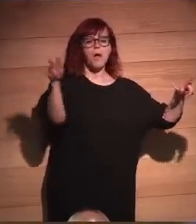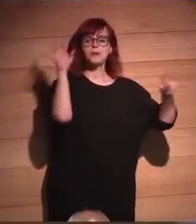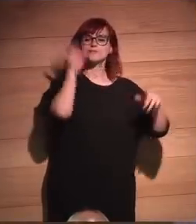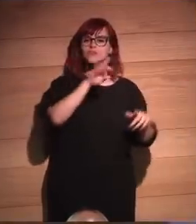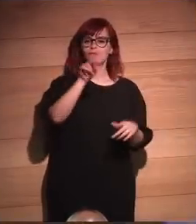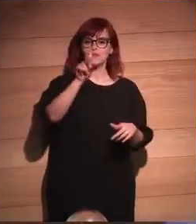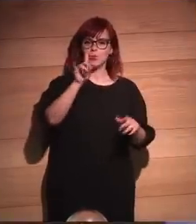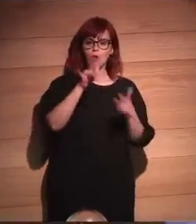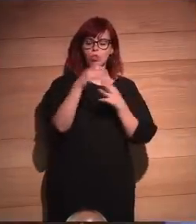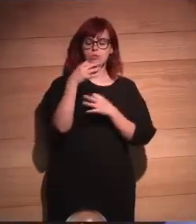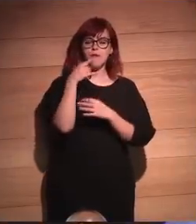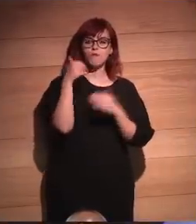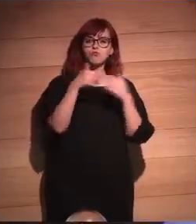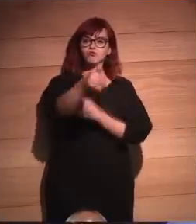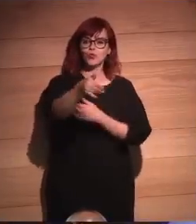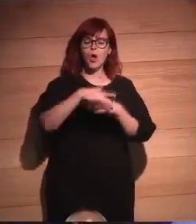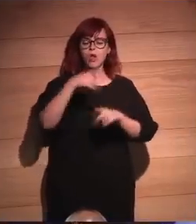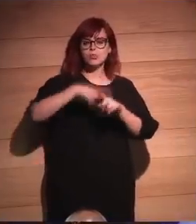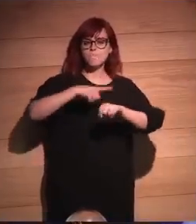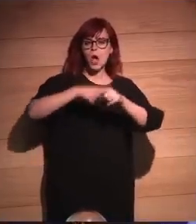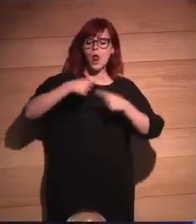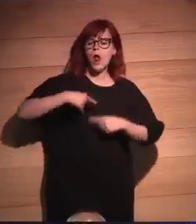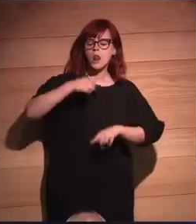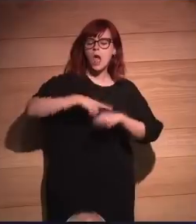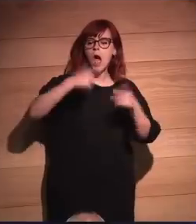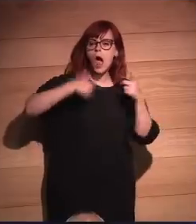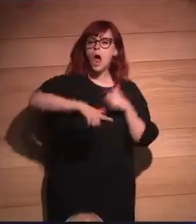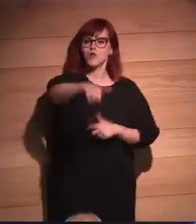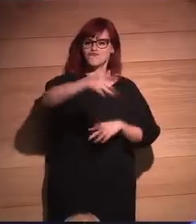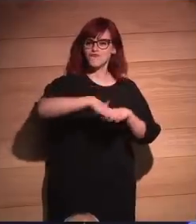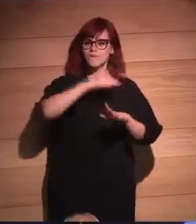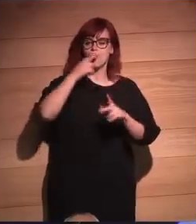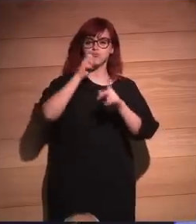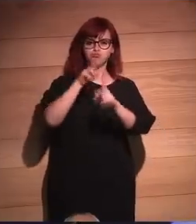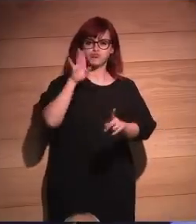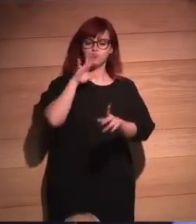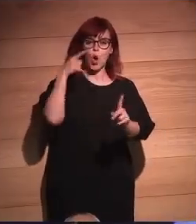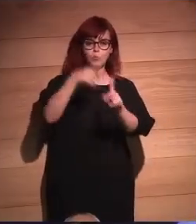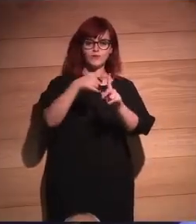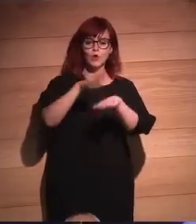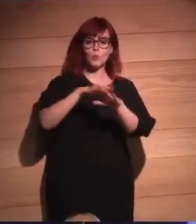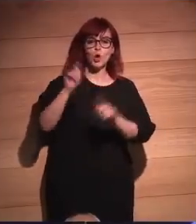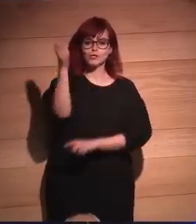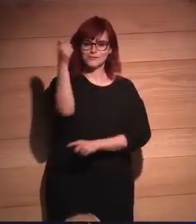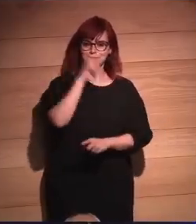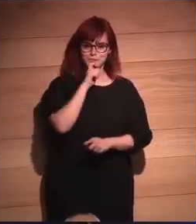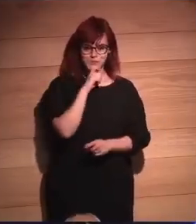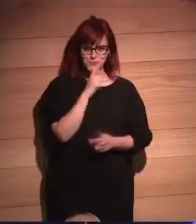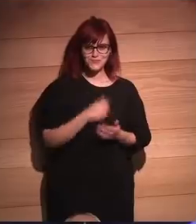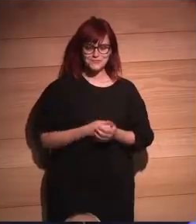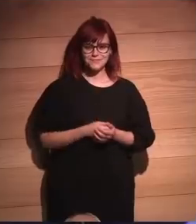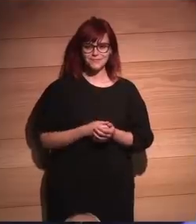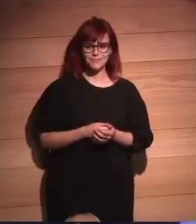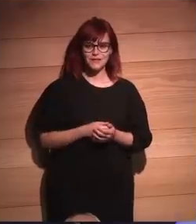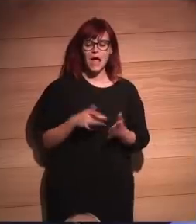es futuro, el largo plazo. Es la visión y la misión, cómo llegar a esa visión.